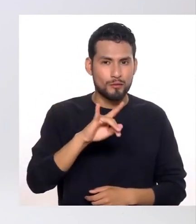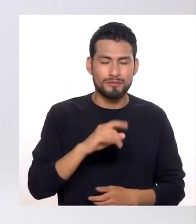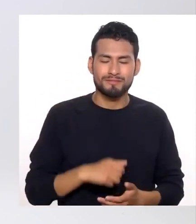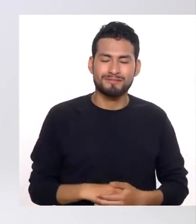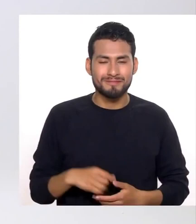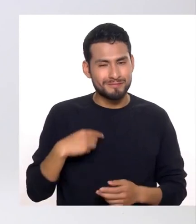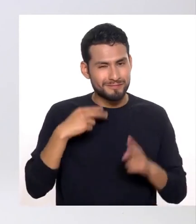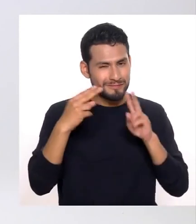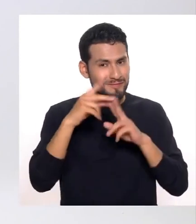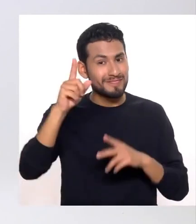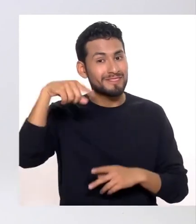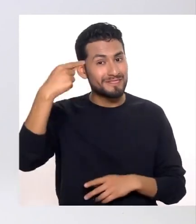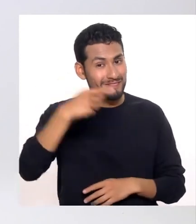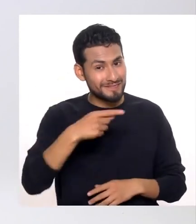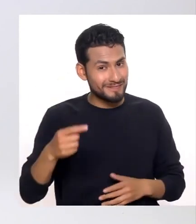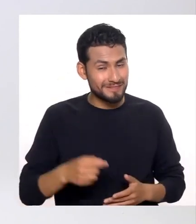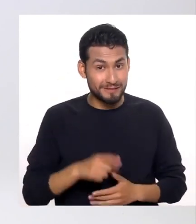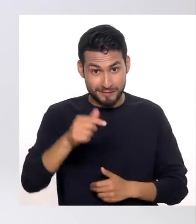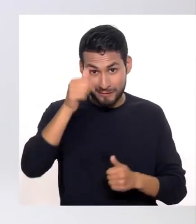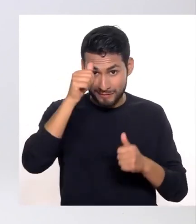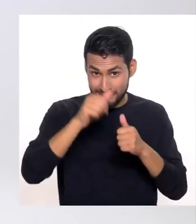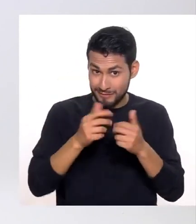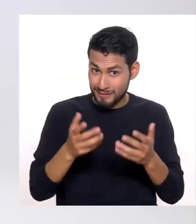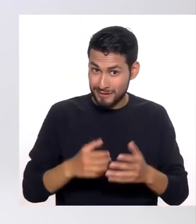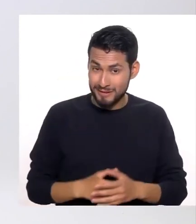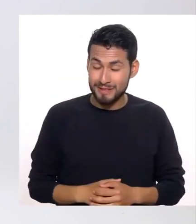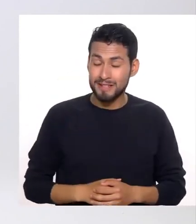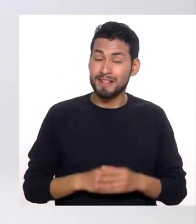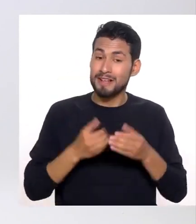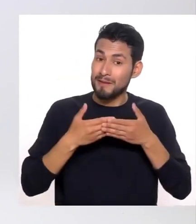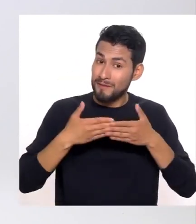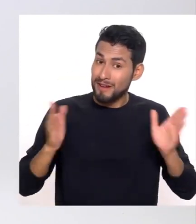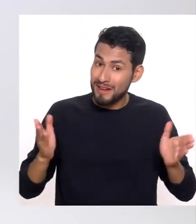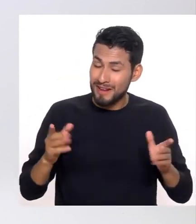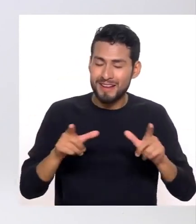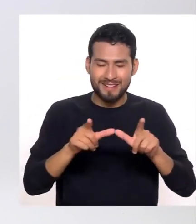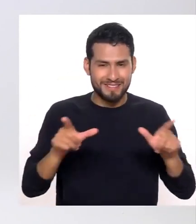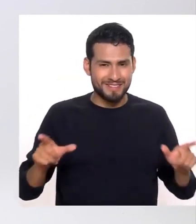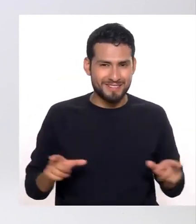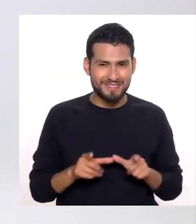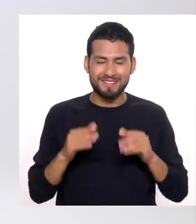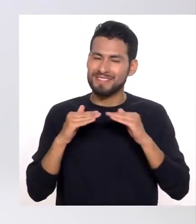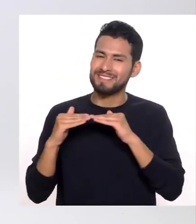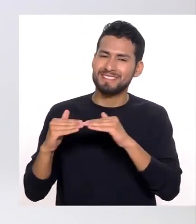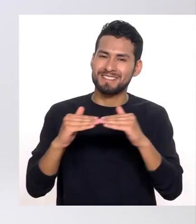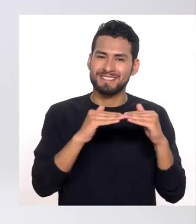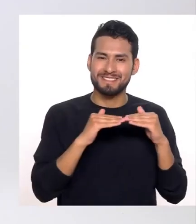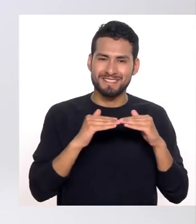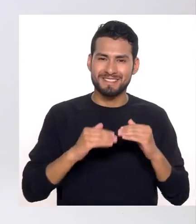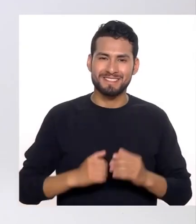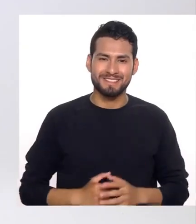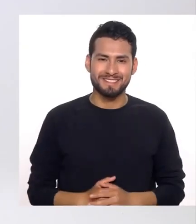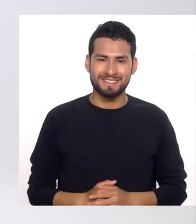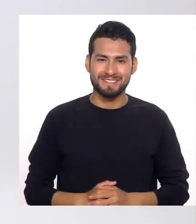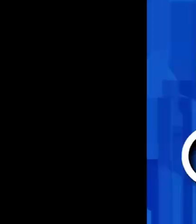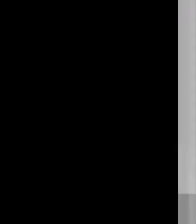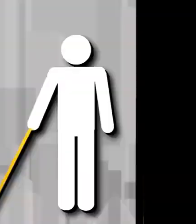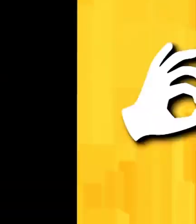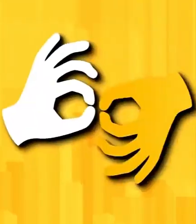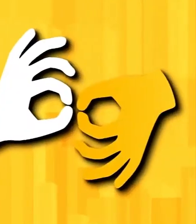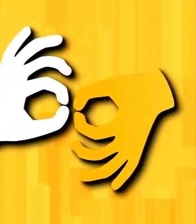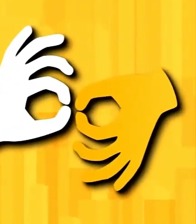@SinBarreras TV Perú. Será hasta la próxima semana. Y recuerden, Sin Barreras, un espacio por la igualdad.